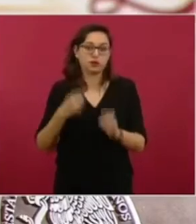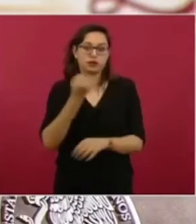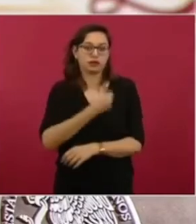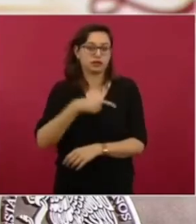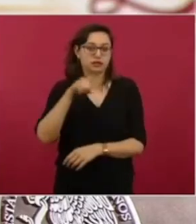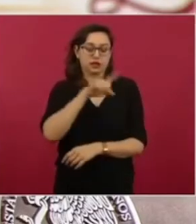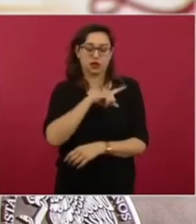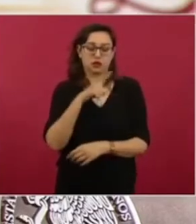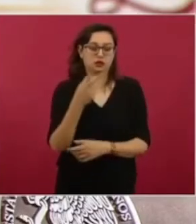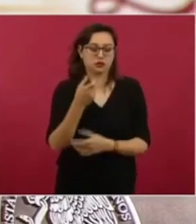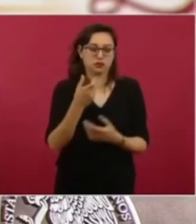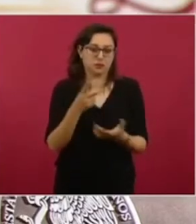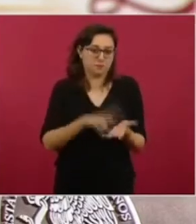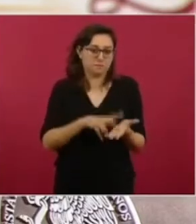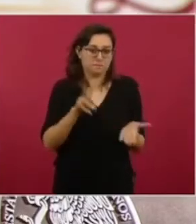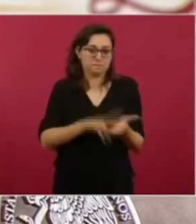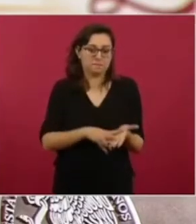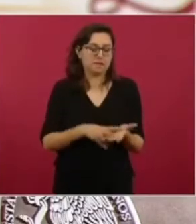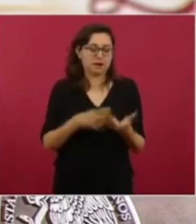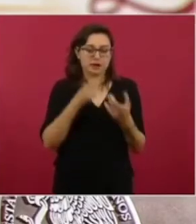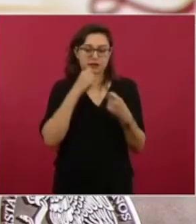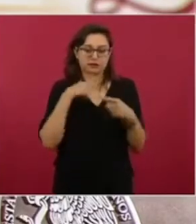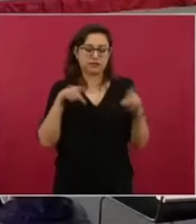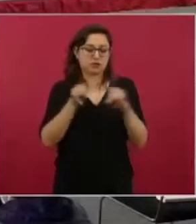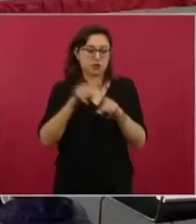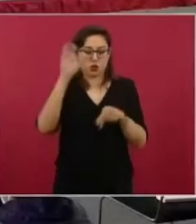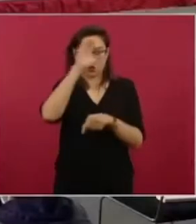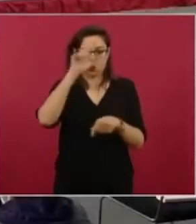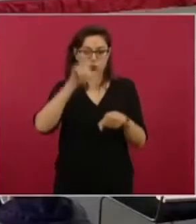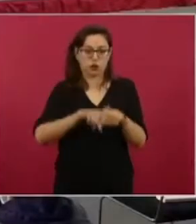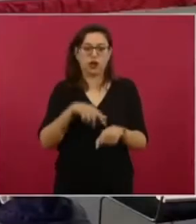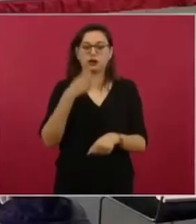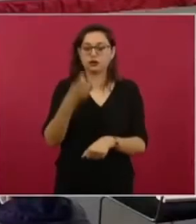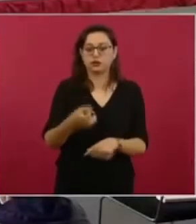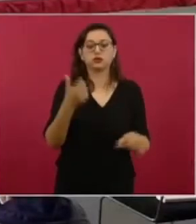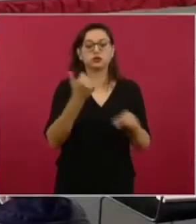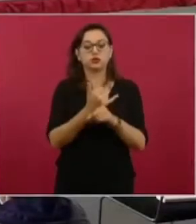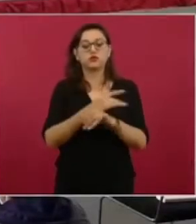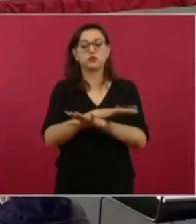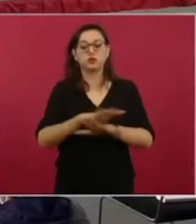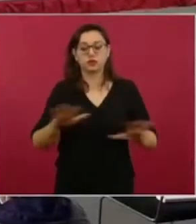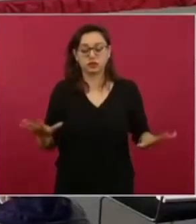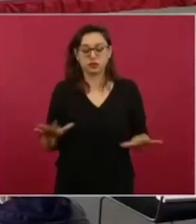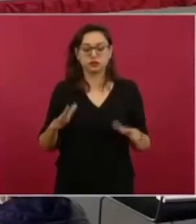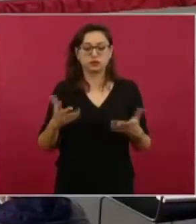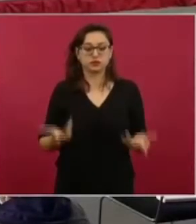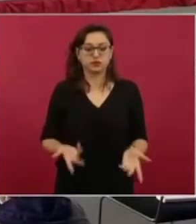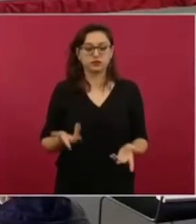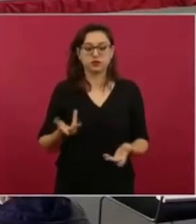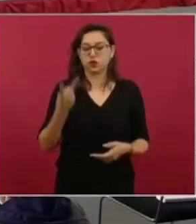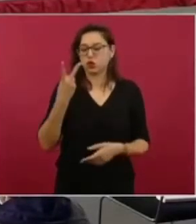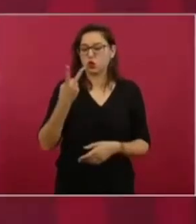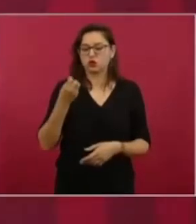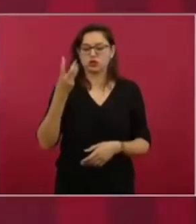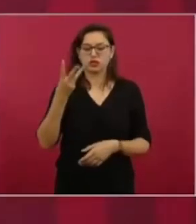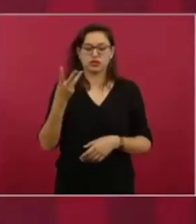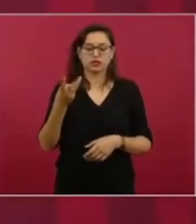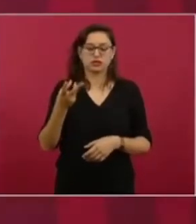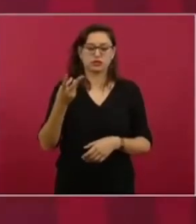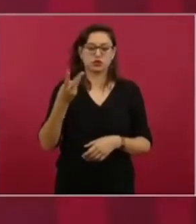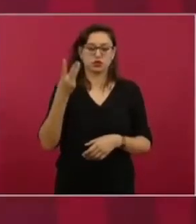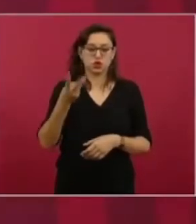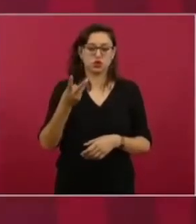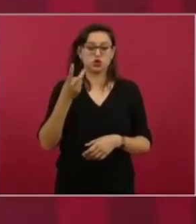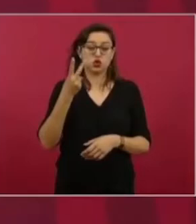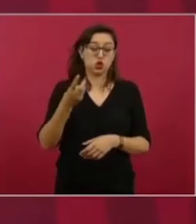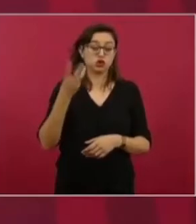en nuestro país, con riqueza cultural. Esa es la información que le traigo desde hace 2-3 semanas, digo 2-3